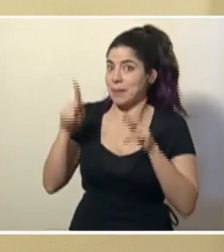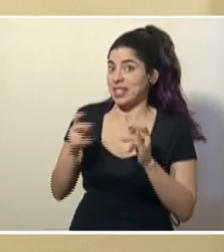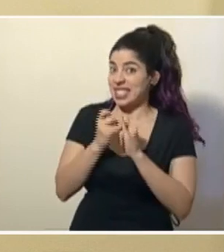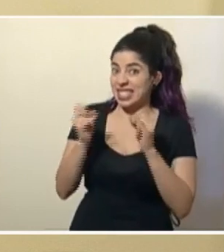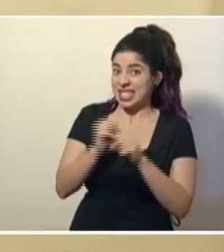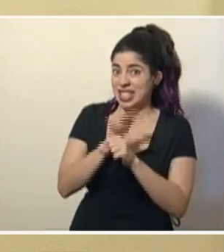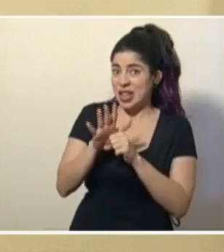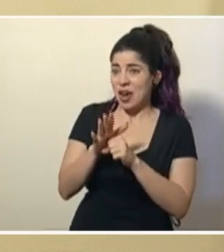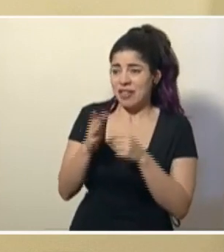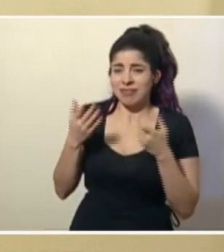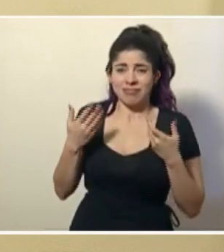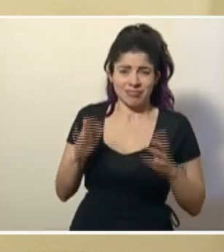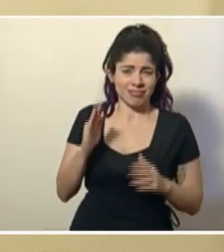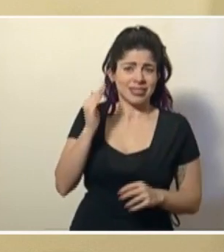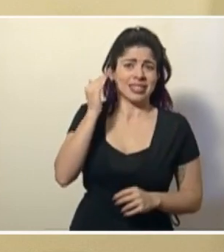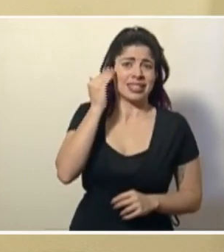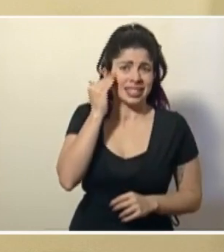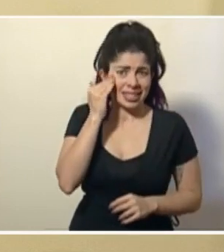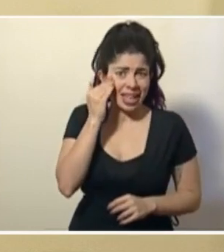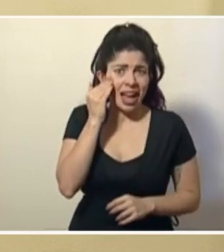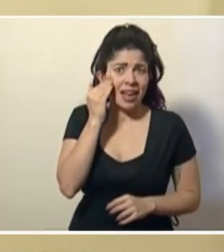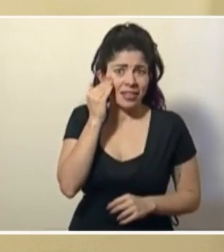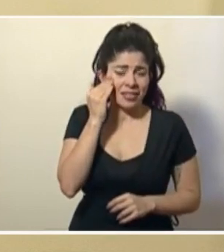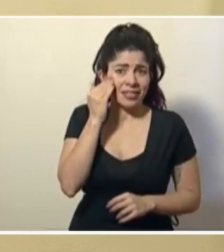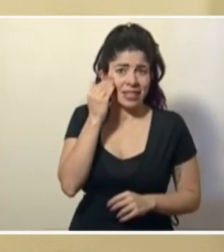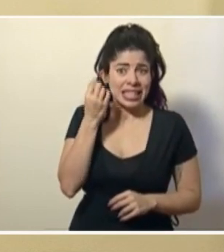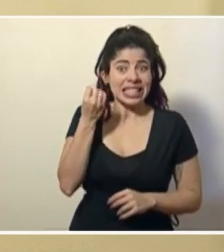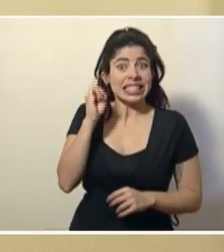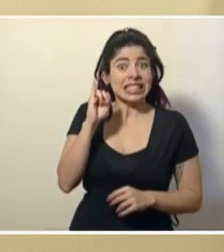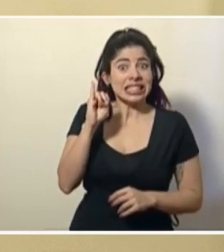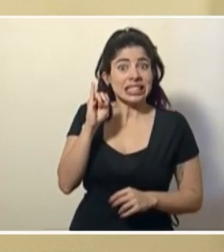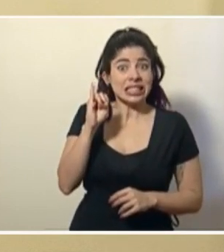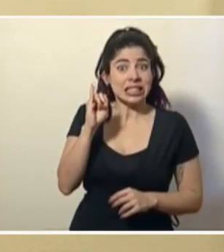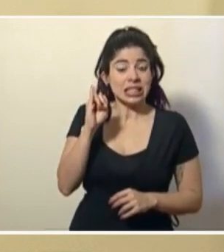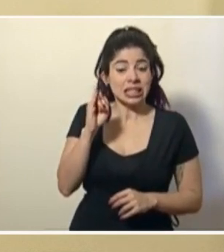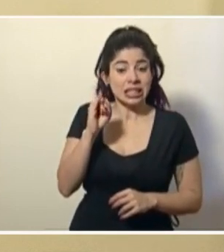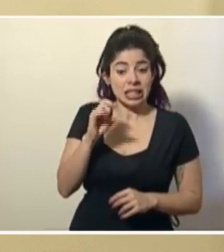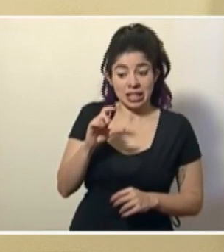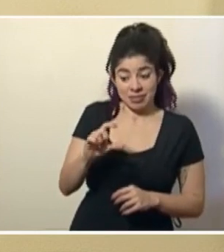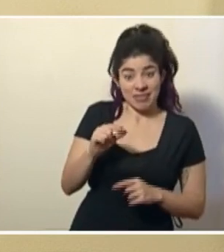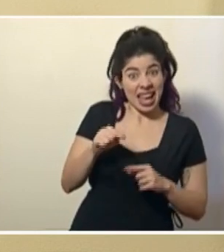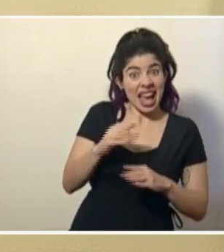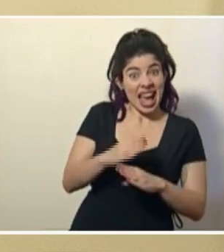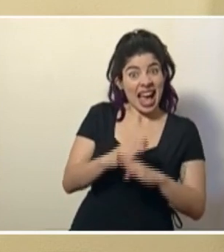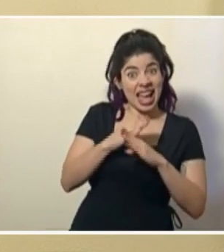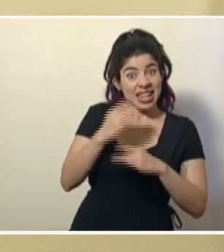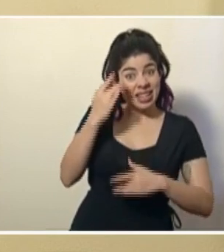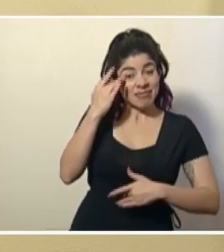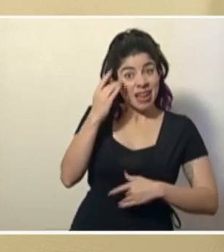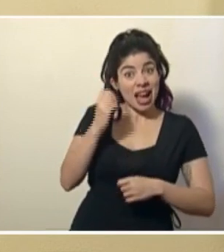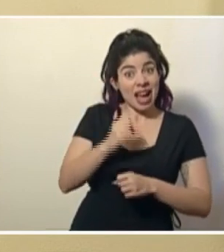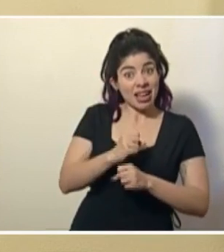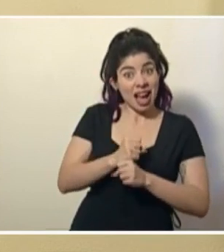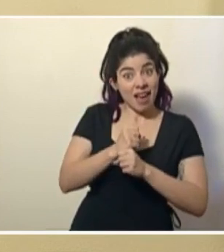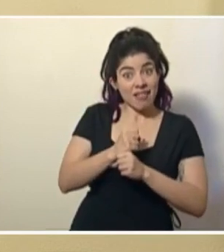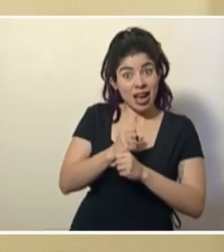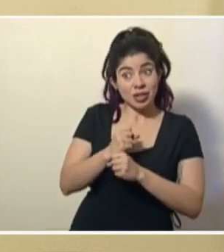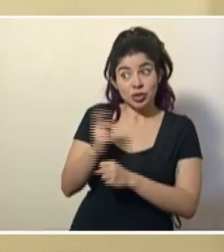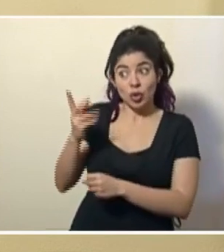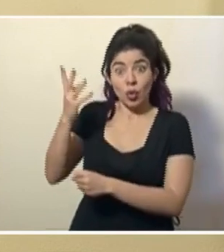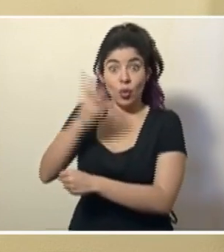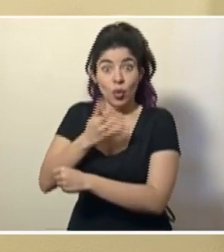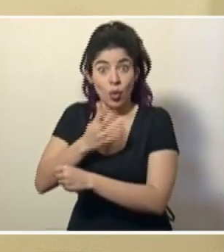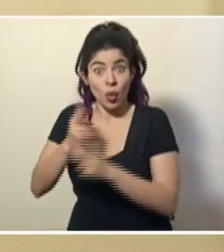COVID, ya sabemos cuáles son las consecuencias de administrarle anticuerpos de caballo en un cuerpo